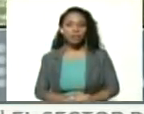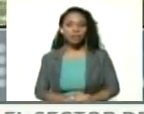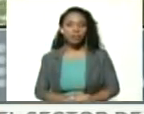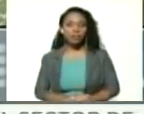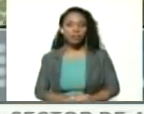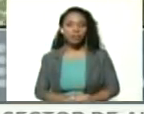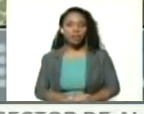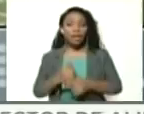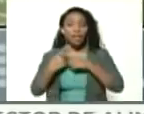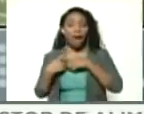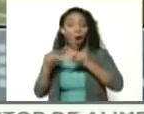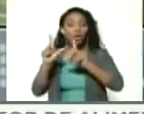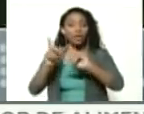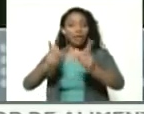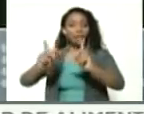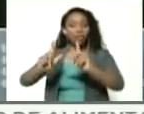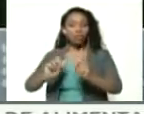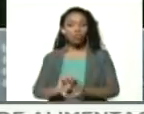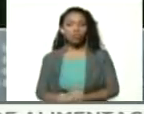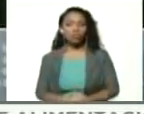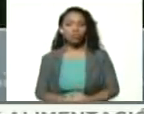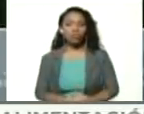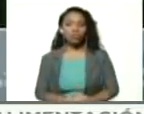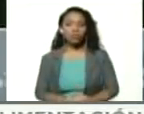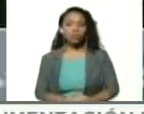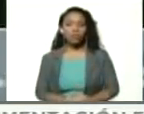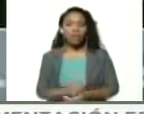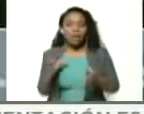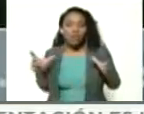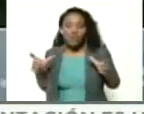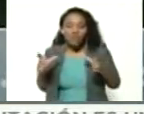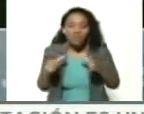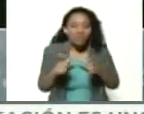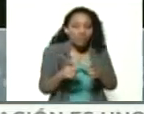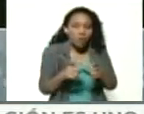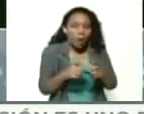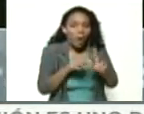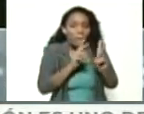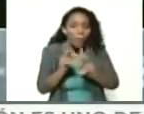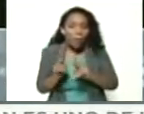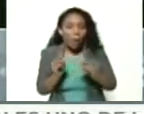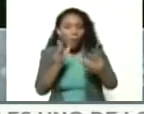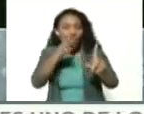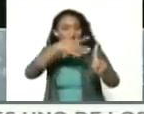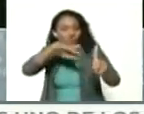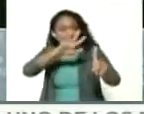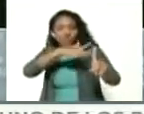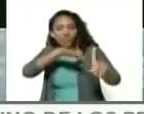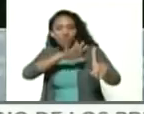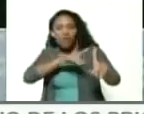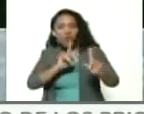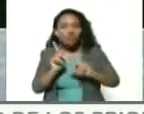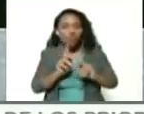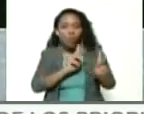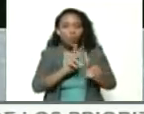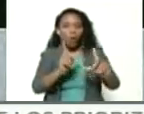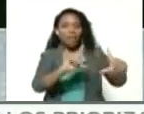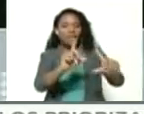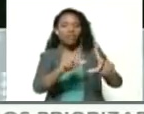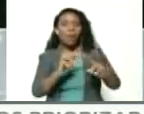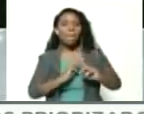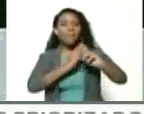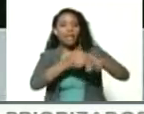y desde las otras televisoras que se reunían, complotaban, prestaban sus canales de